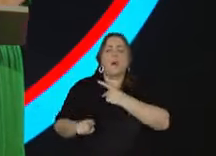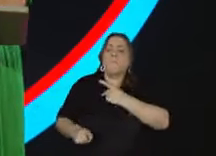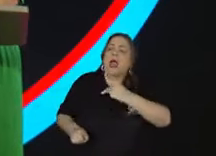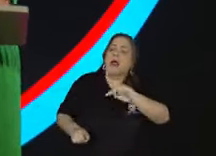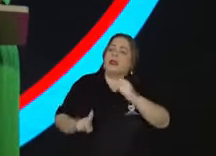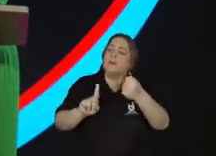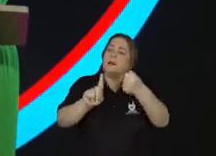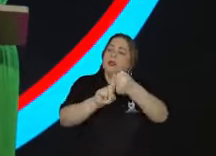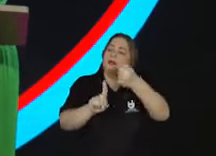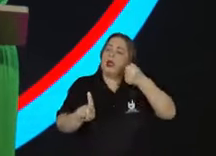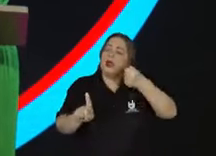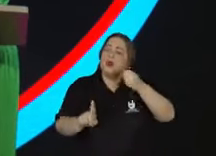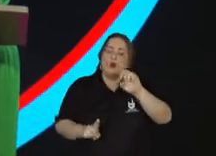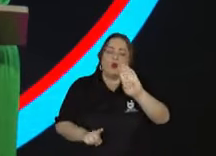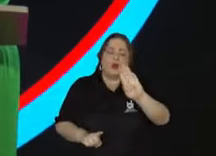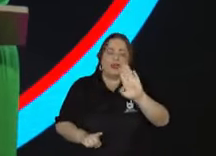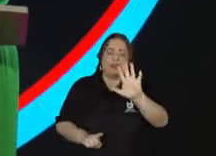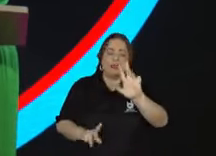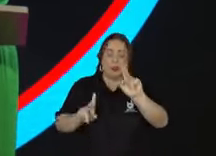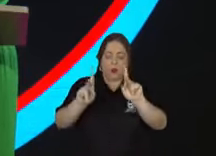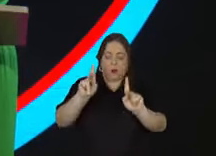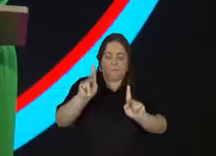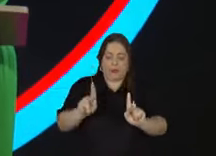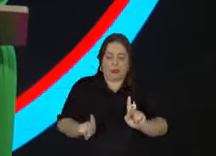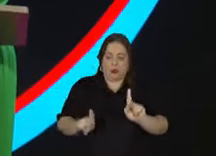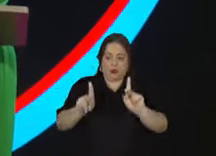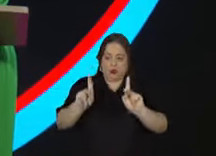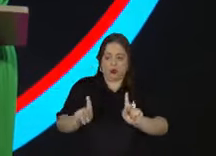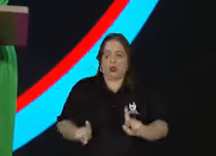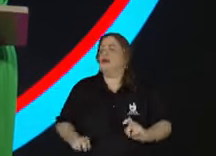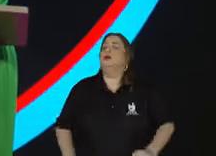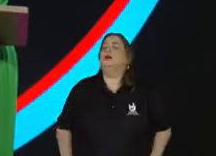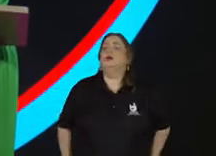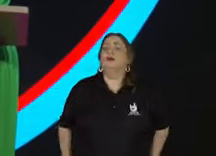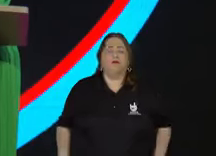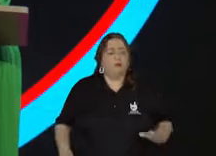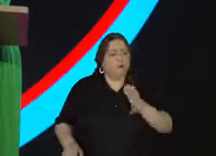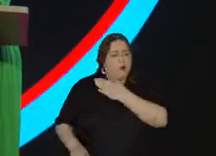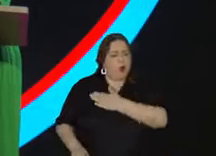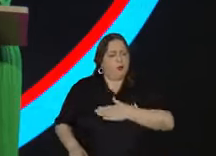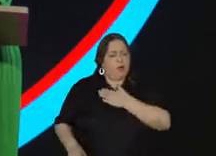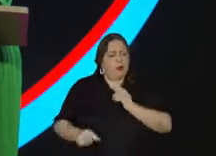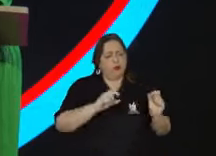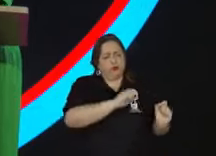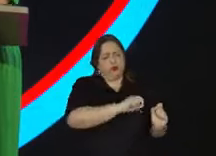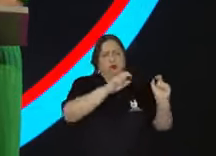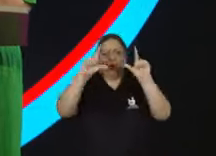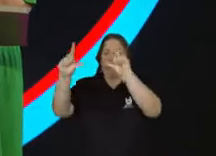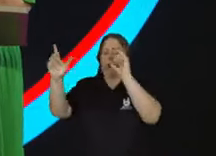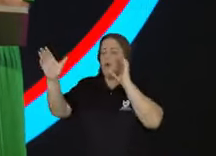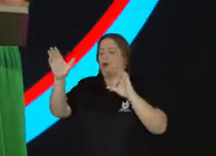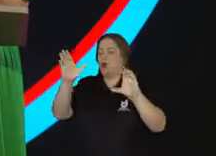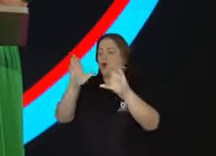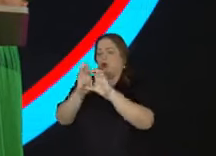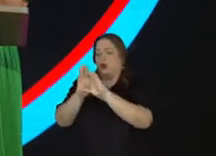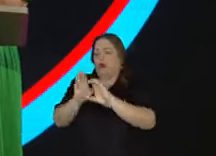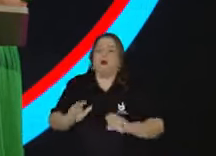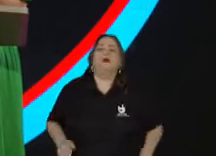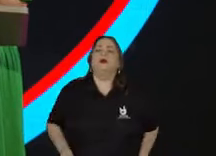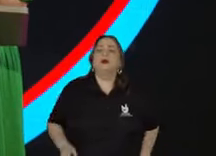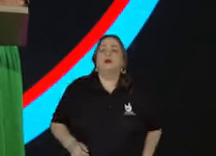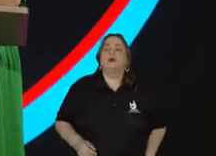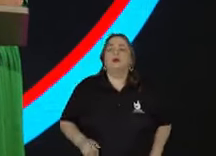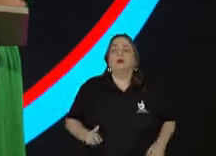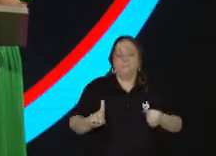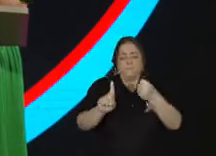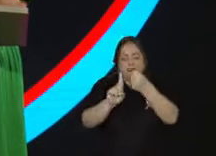impactaron 45 vidas. Quiero que el Ministerio me ponga las fotos de lo que ocurrió. Amén, ahí están ellos. Estuvieron